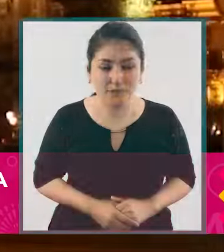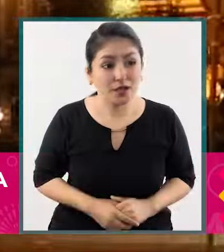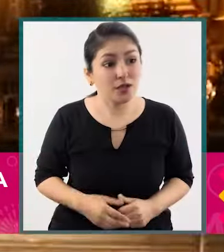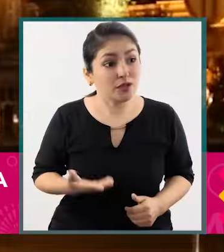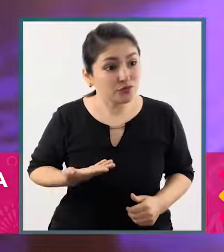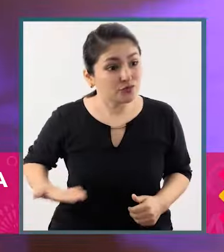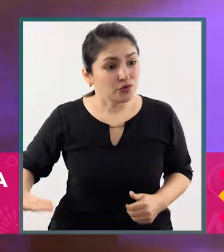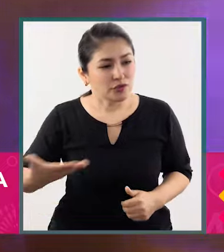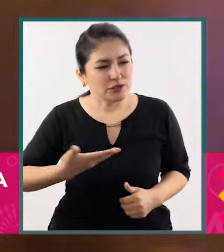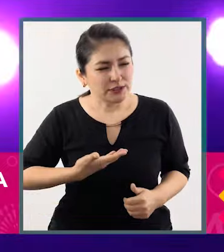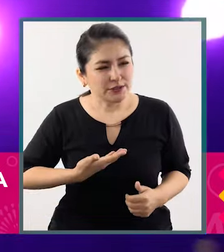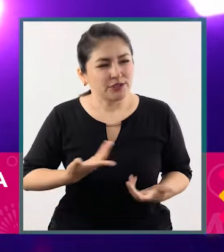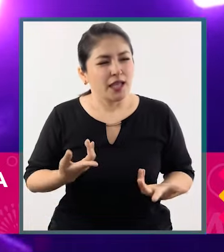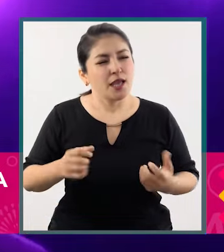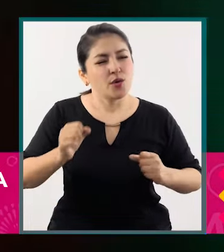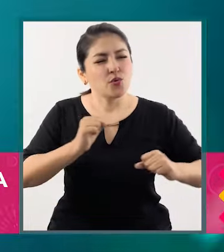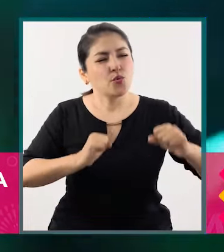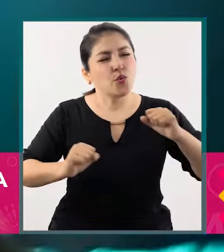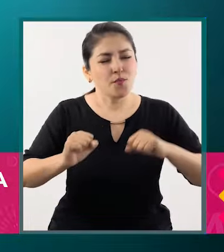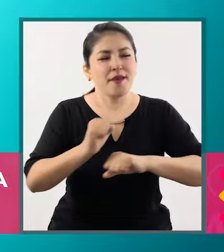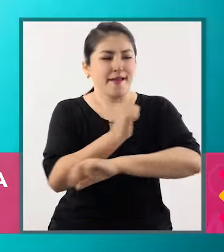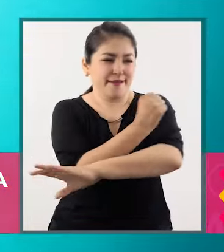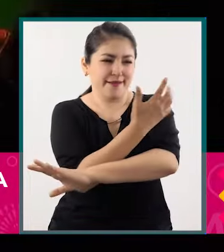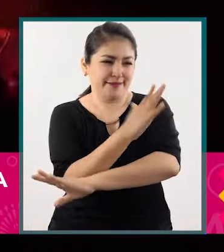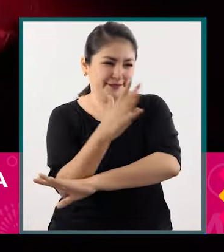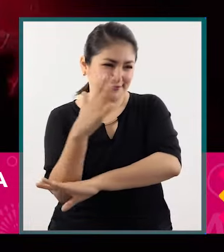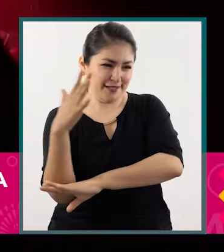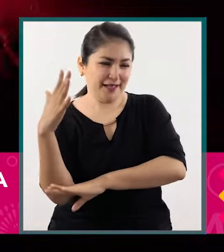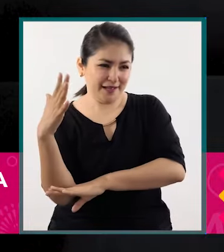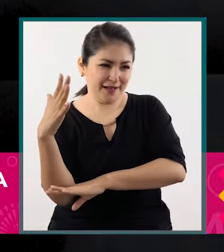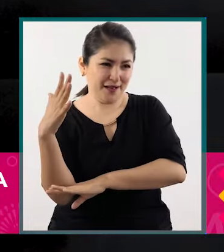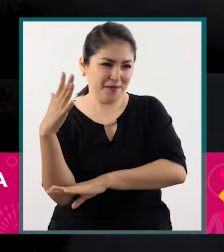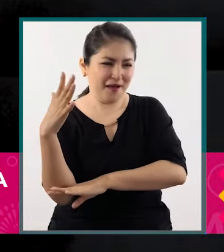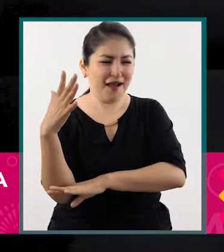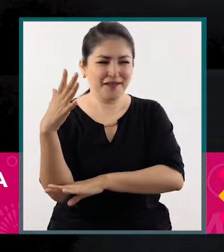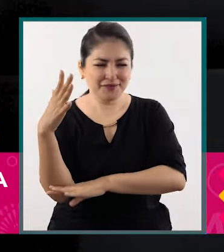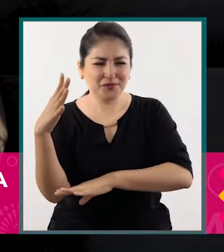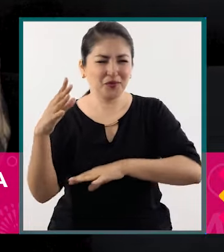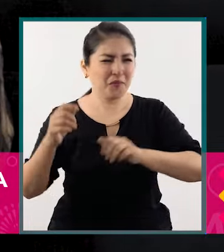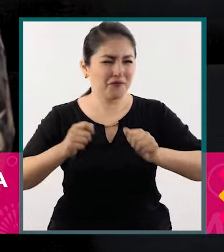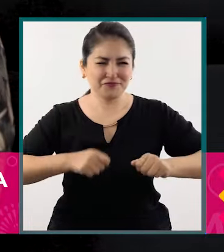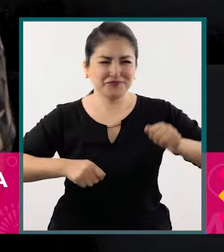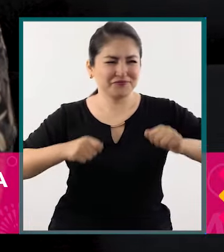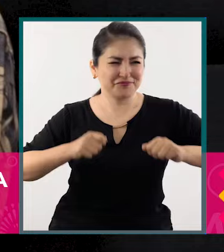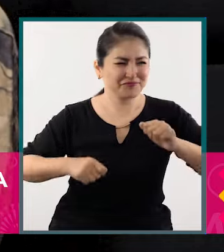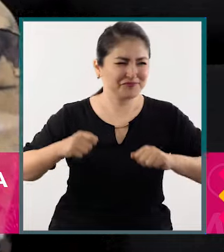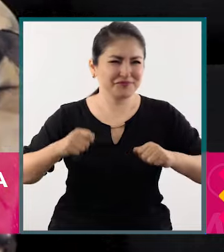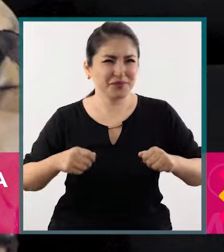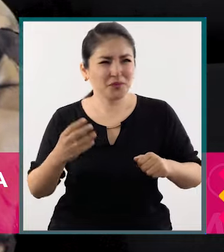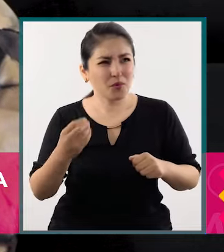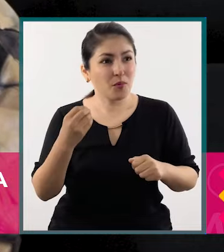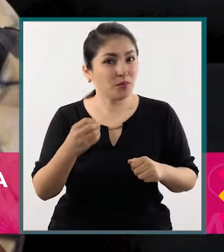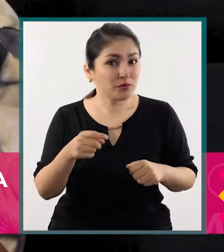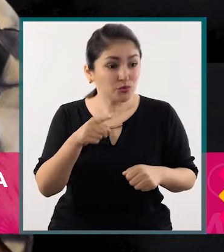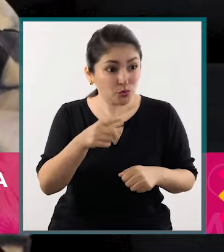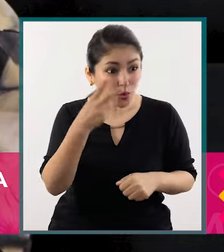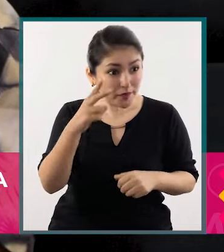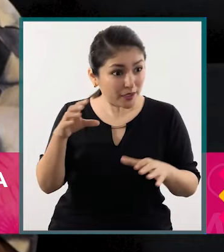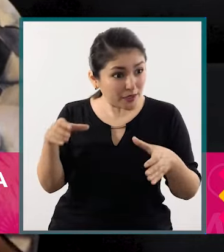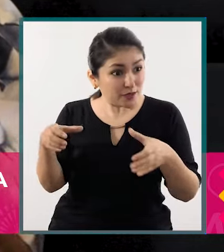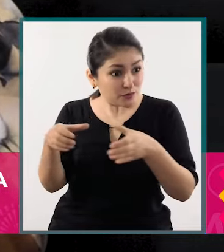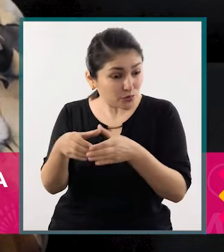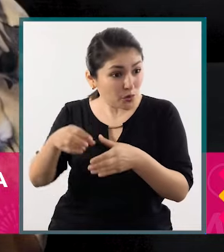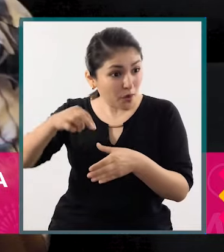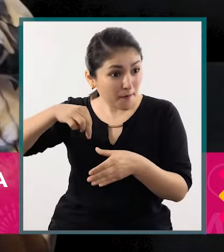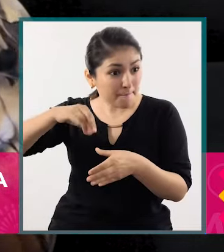Nosotros hacemos cumbia amazónica, psicodélica. Porque tú le escuchas a los